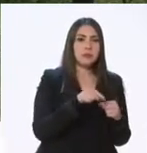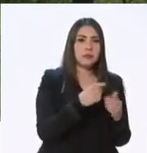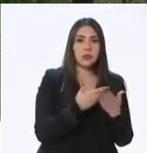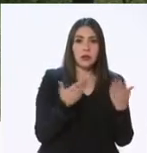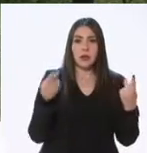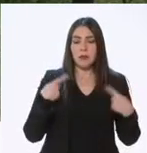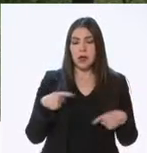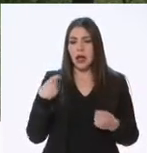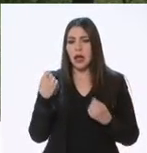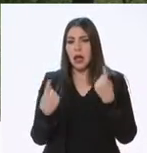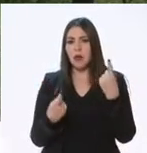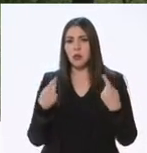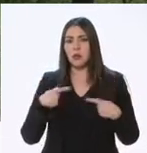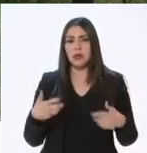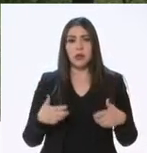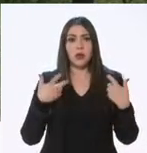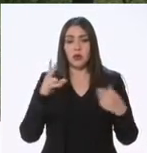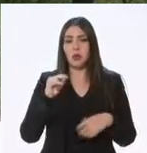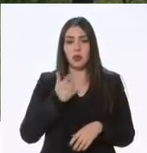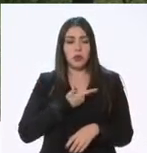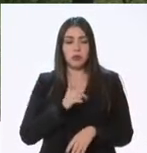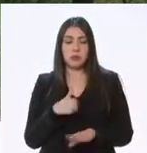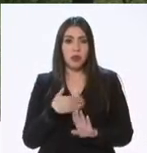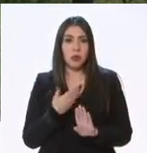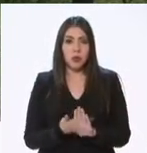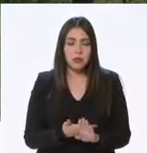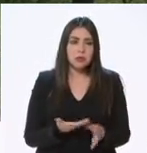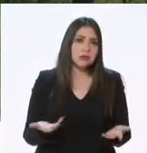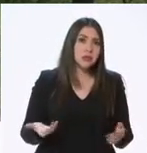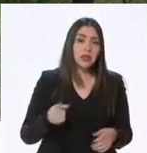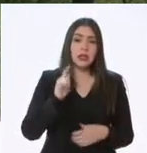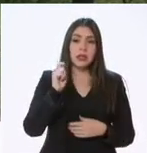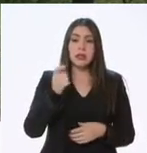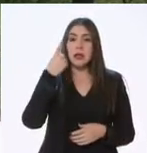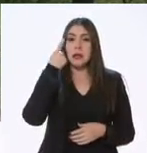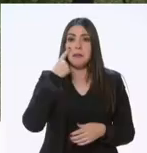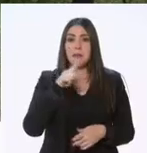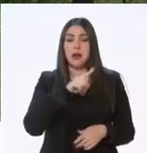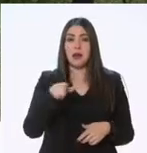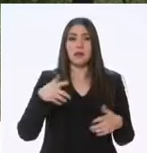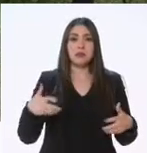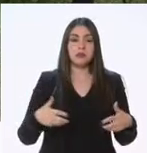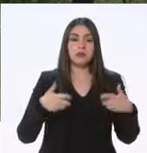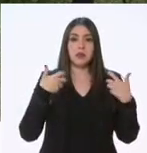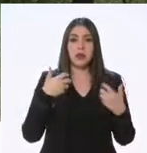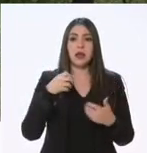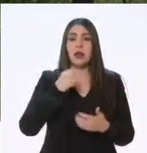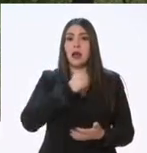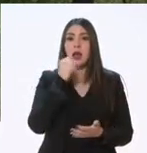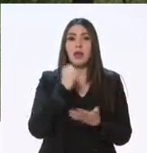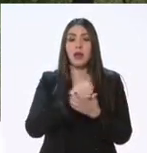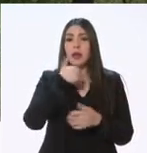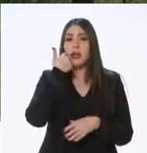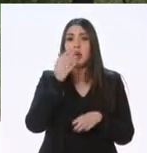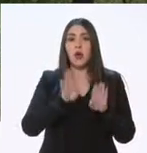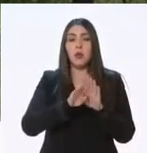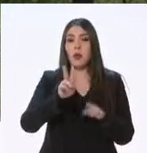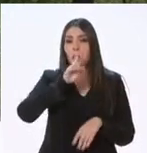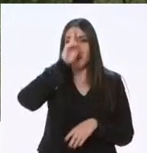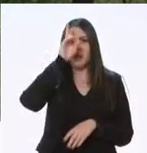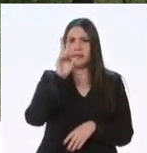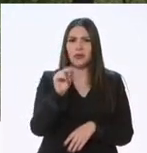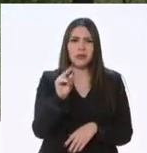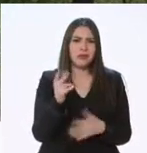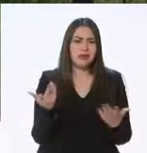tenga posiciones encontradas no necesariamente debería de ser momento o necesario llamar a la violencia, ¿no? Creo que ya